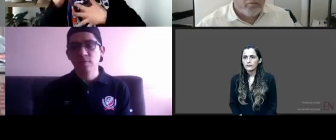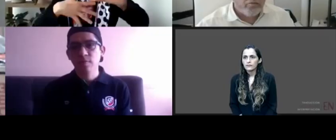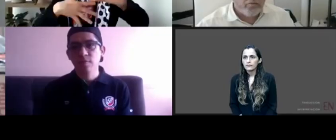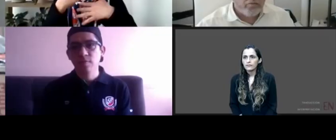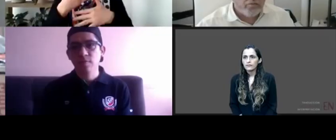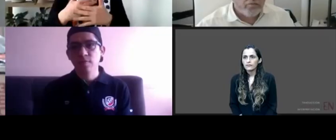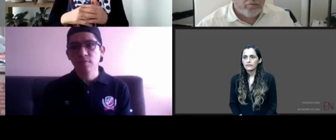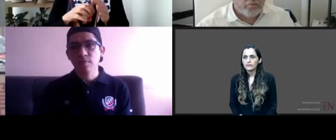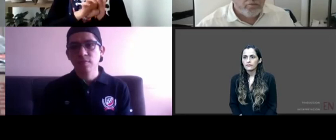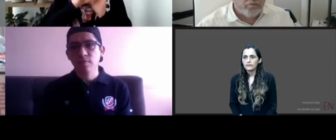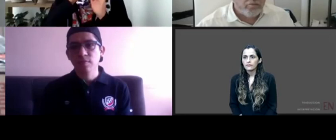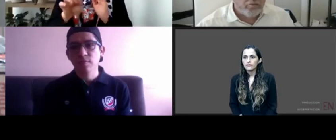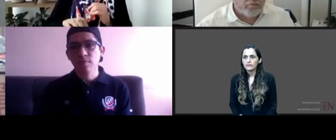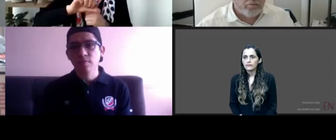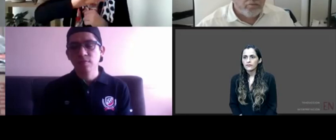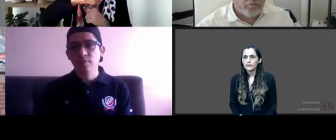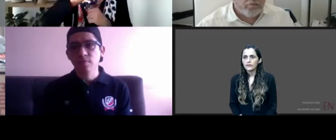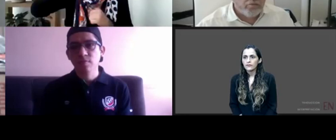en este caso,